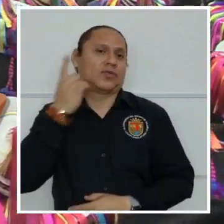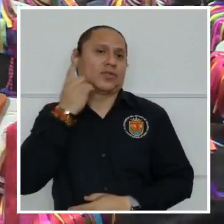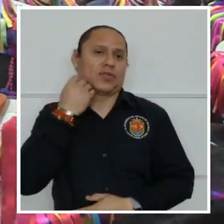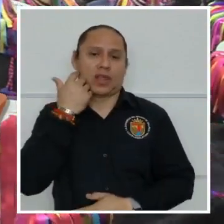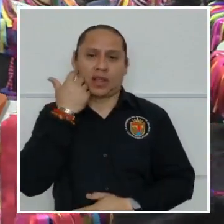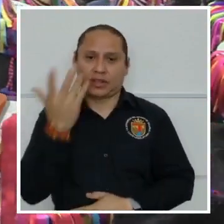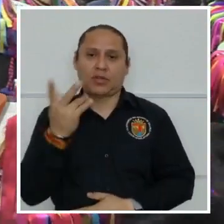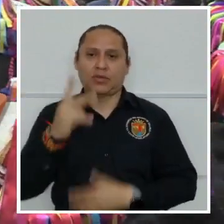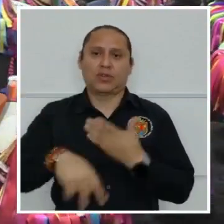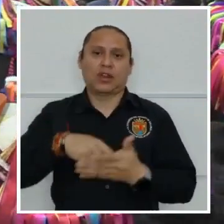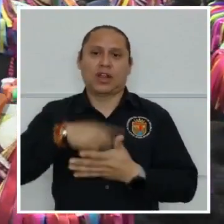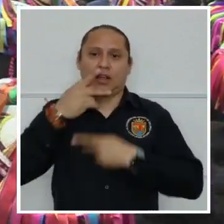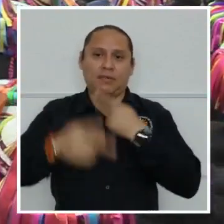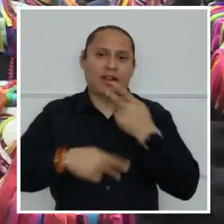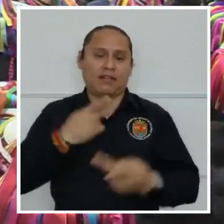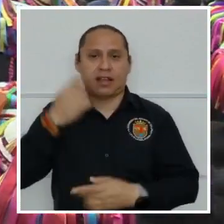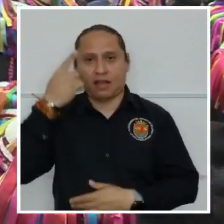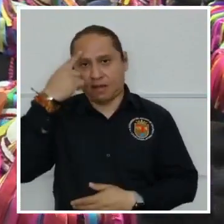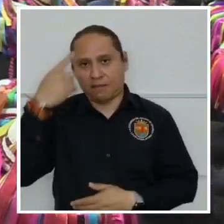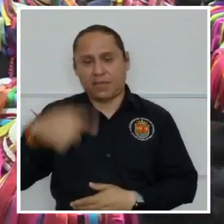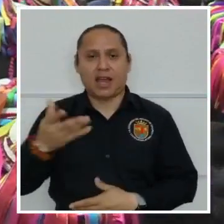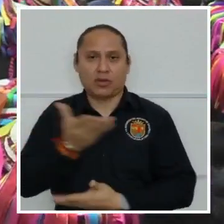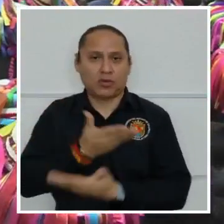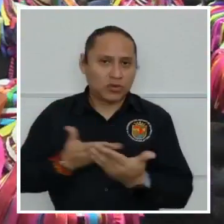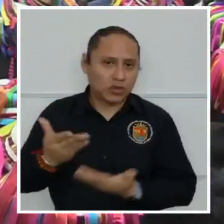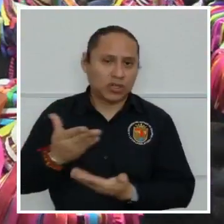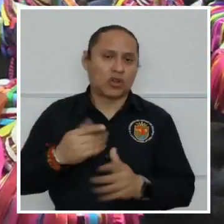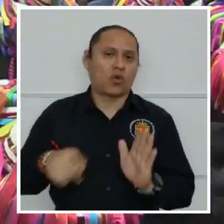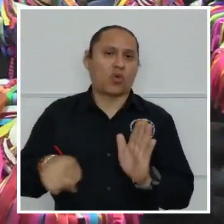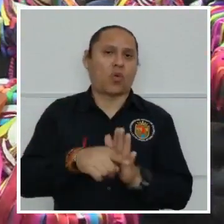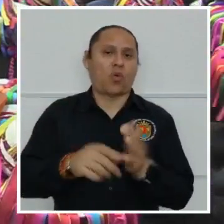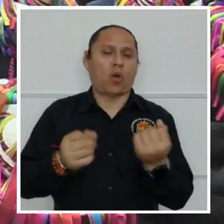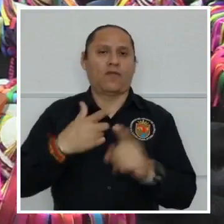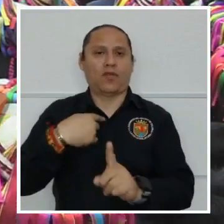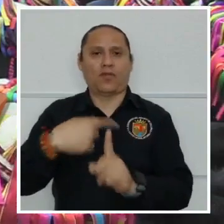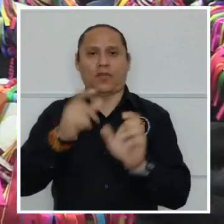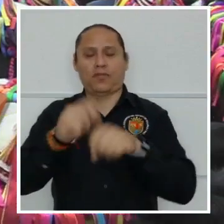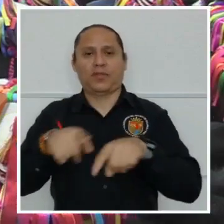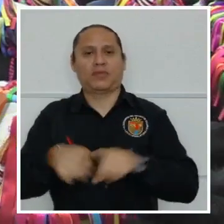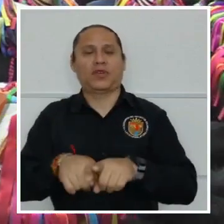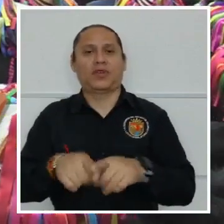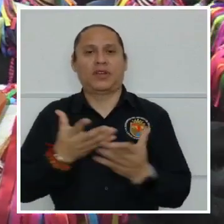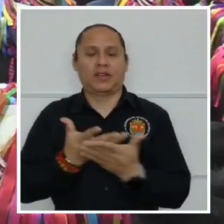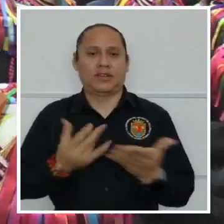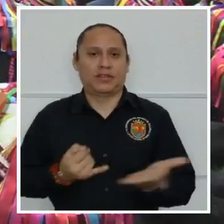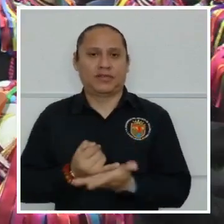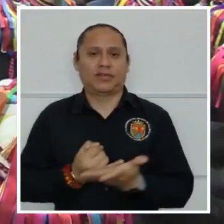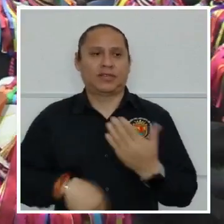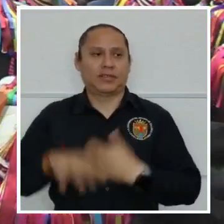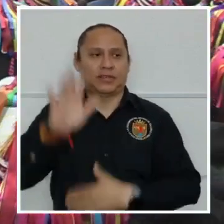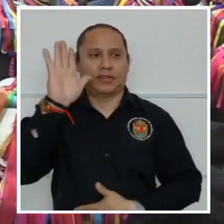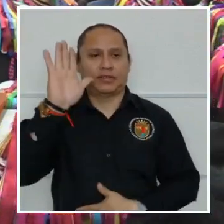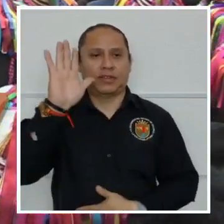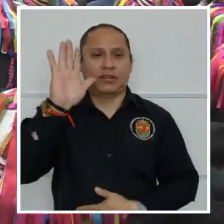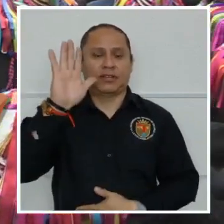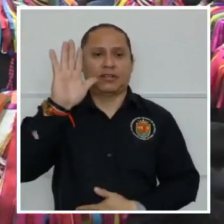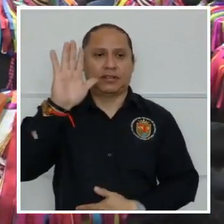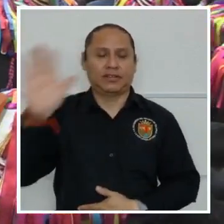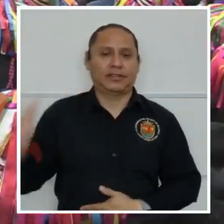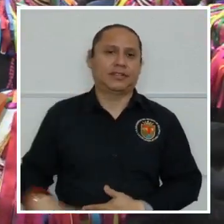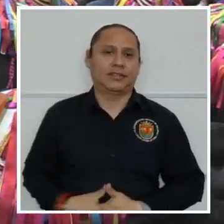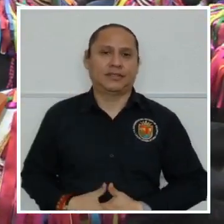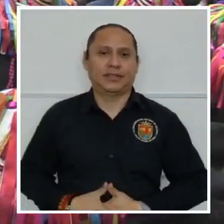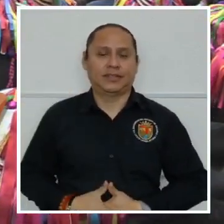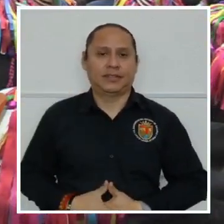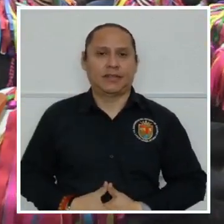los legisladores desea hacer uso de la palabra para argumentar en contra o a favor del mismo, sírvanse manifestarlo en este